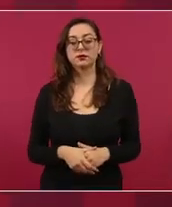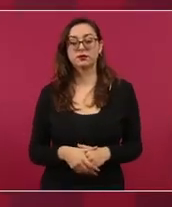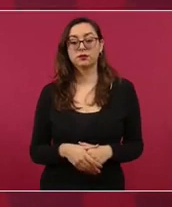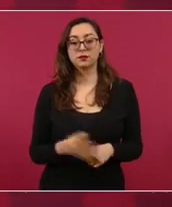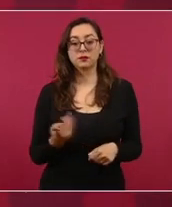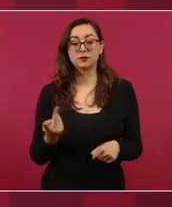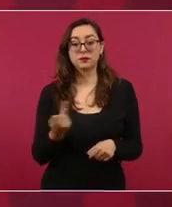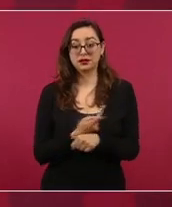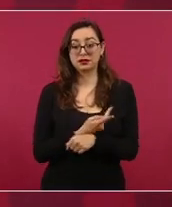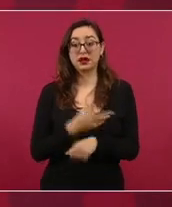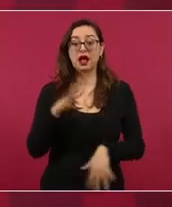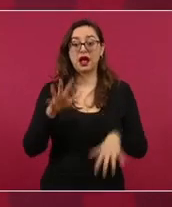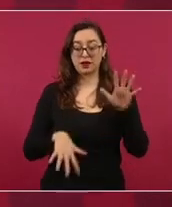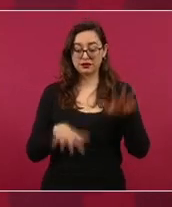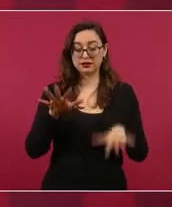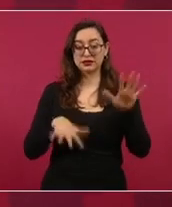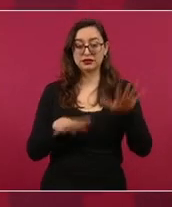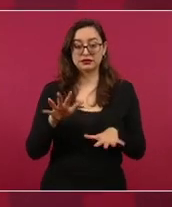hay enfrentamientos,